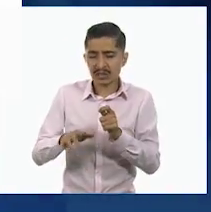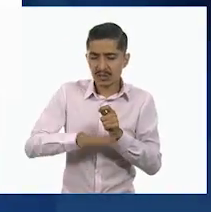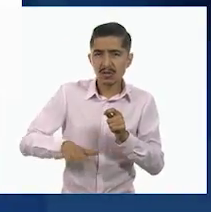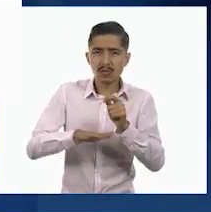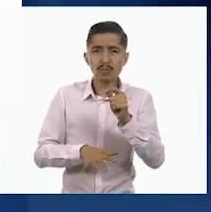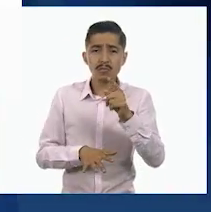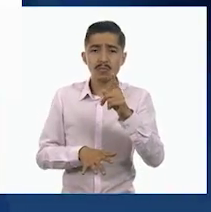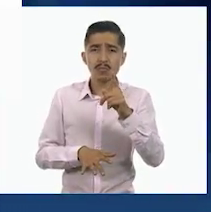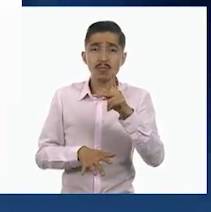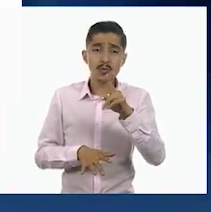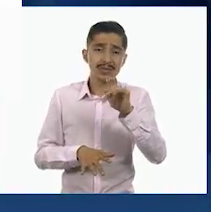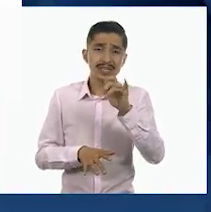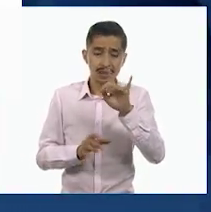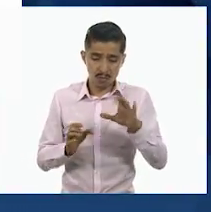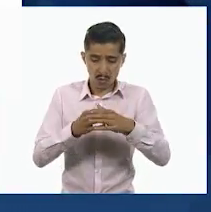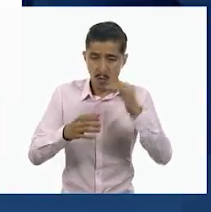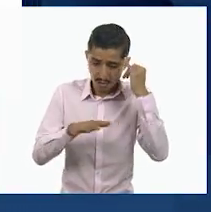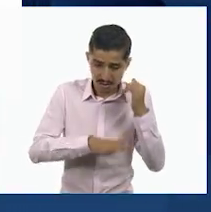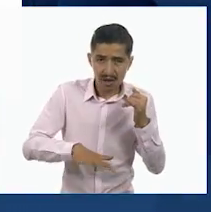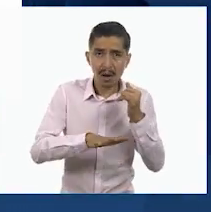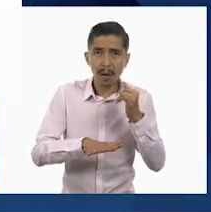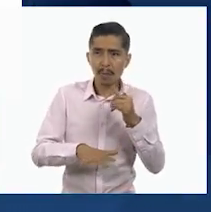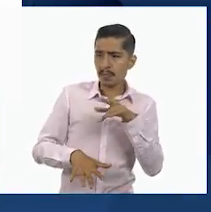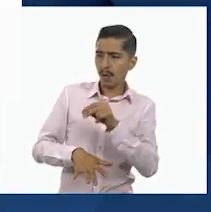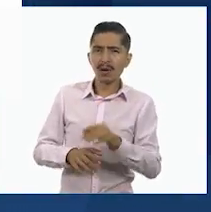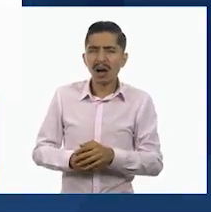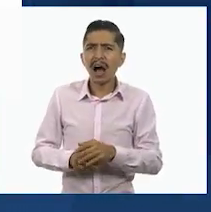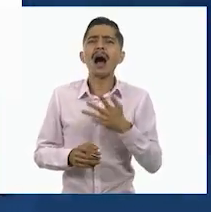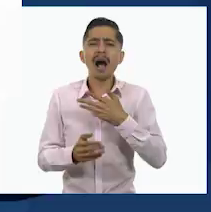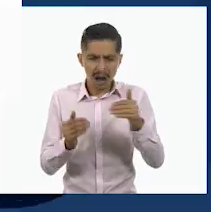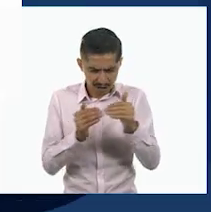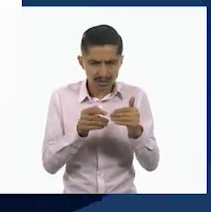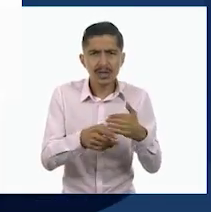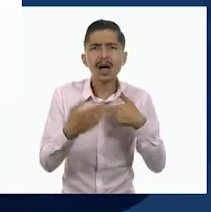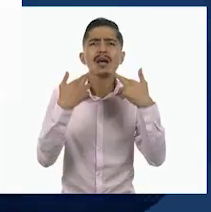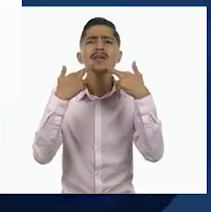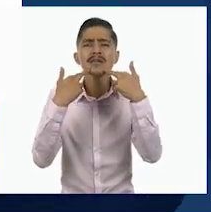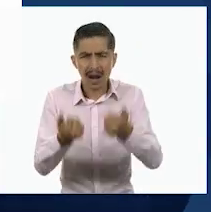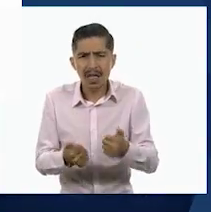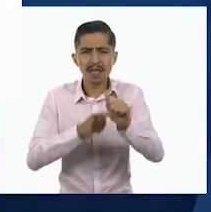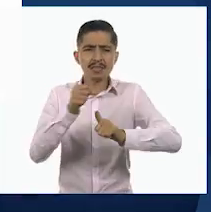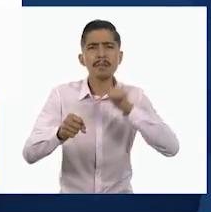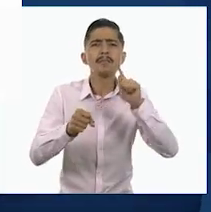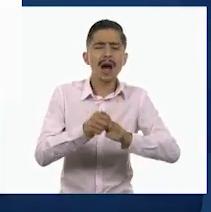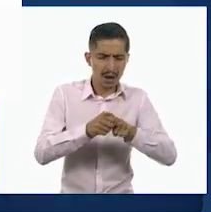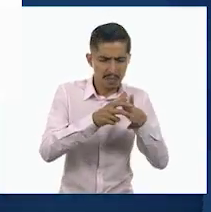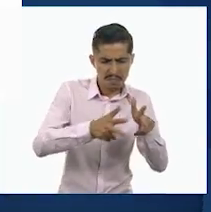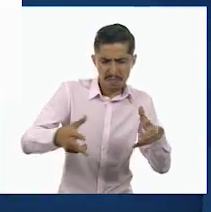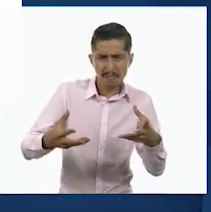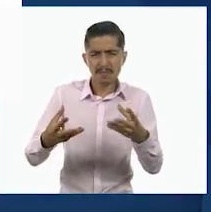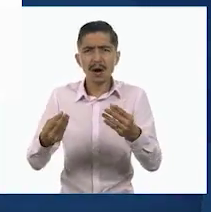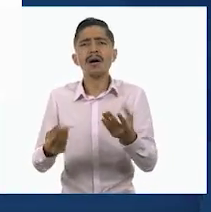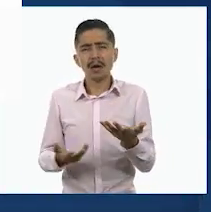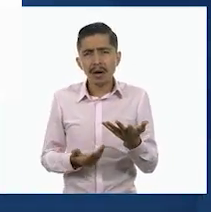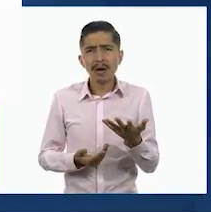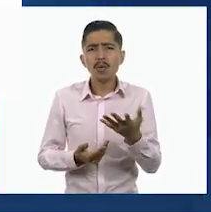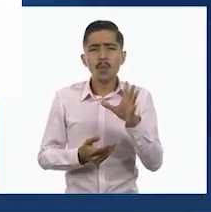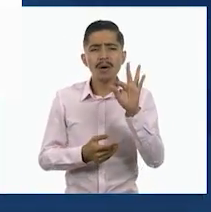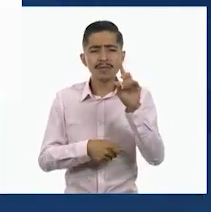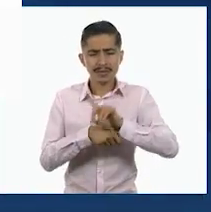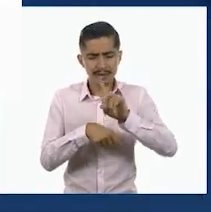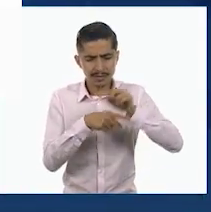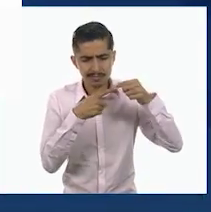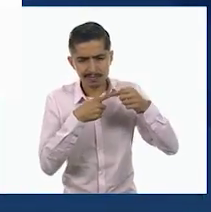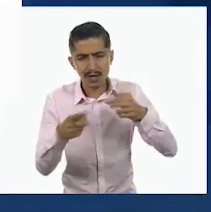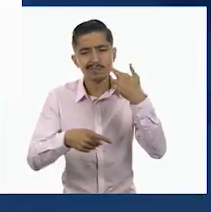juchitecos lo impidió. Allí teníamos casa y un pequeño rancho con ganado. Durante los primeros 40 días, en los cuales